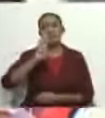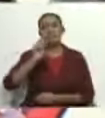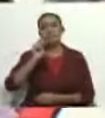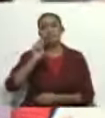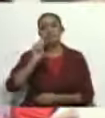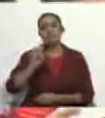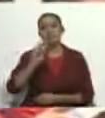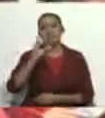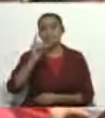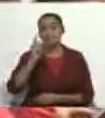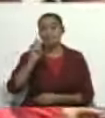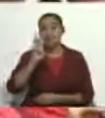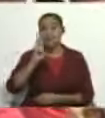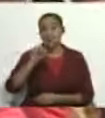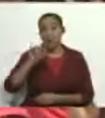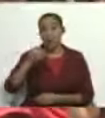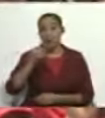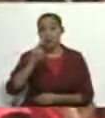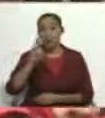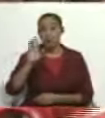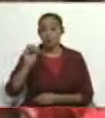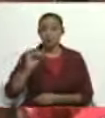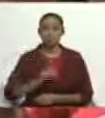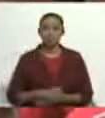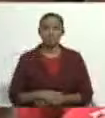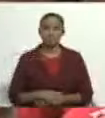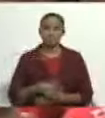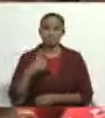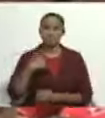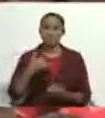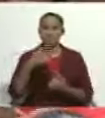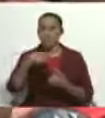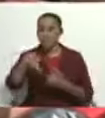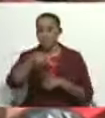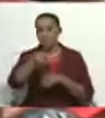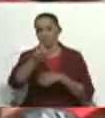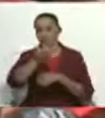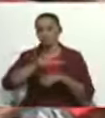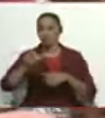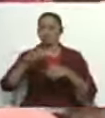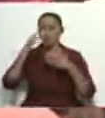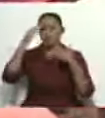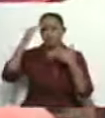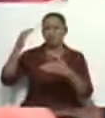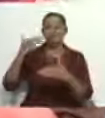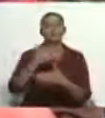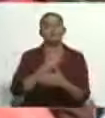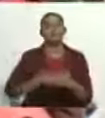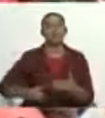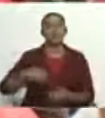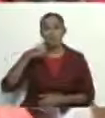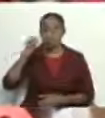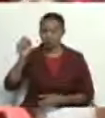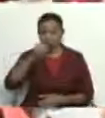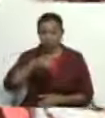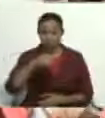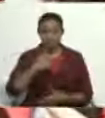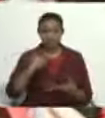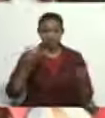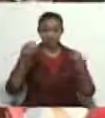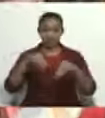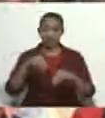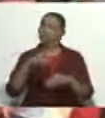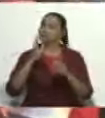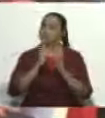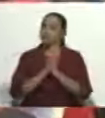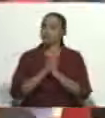Y vamos a hacer algo. Vamos a mandarle un saludo desde aquí al hermano presidente Nicolás Maduro. ¿Están de acuerdo? Pero que se